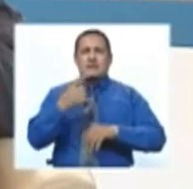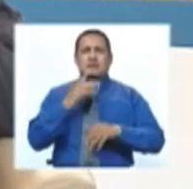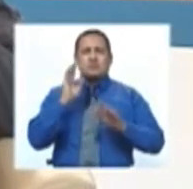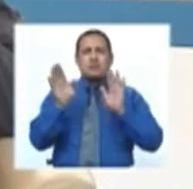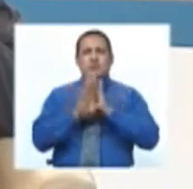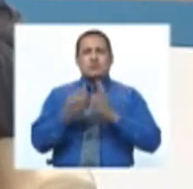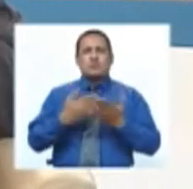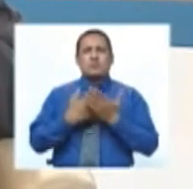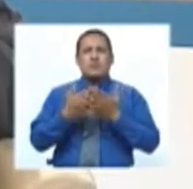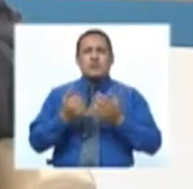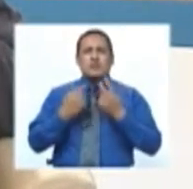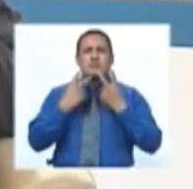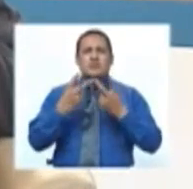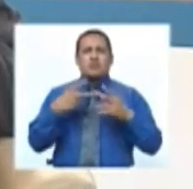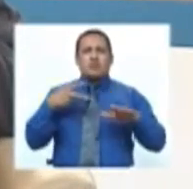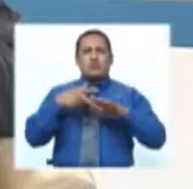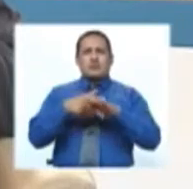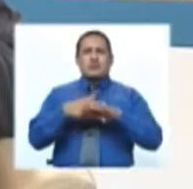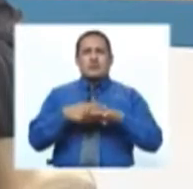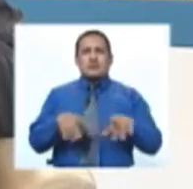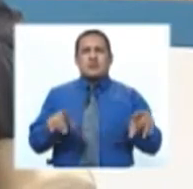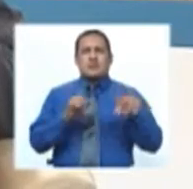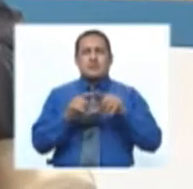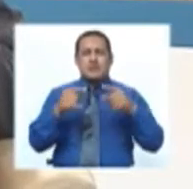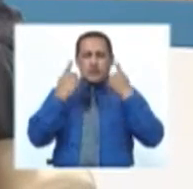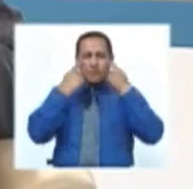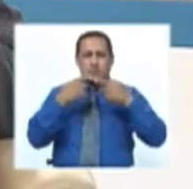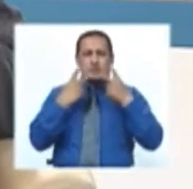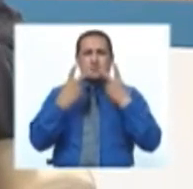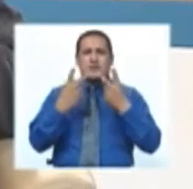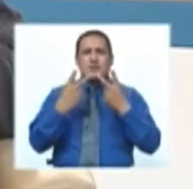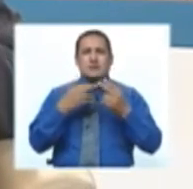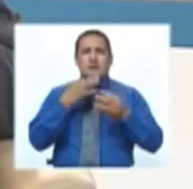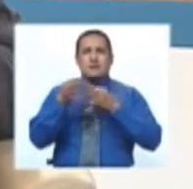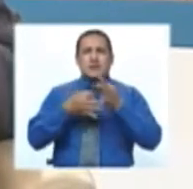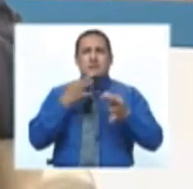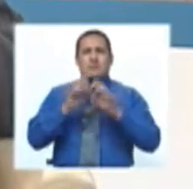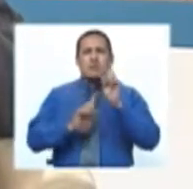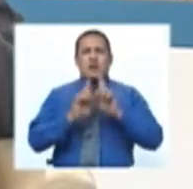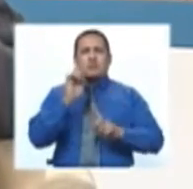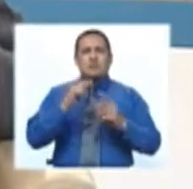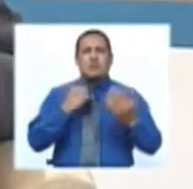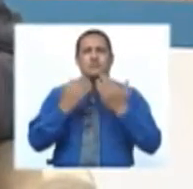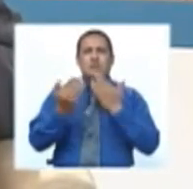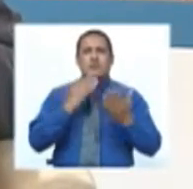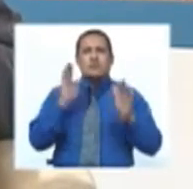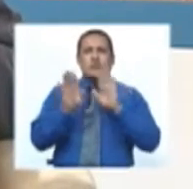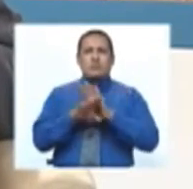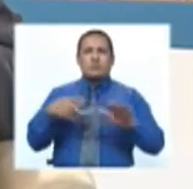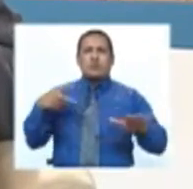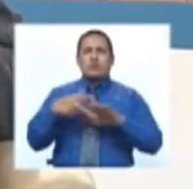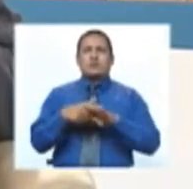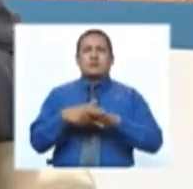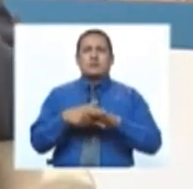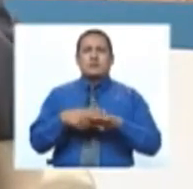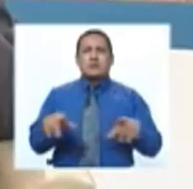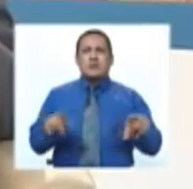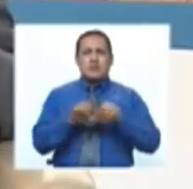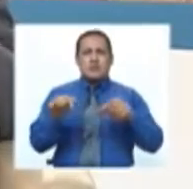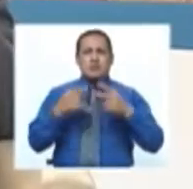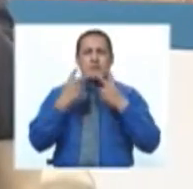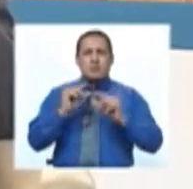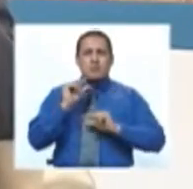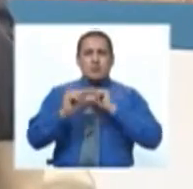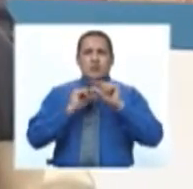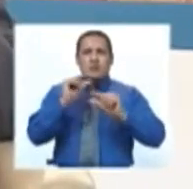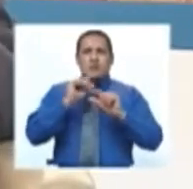puede estar supeditado o puede estar mediatizado, diré mejor, por algún tipo de restricciones. Vamos a ir